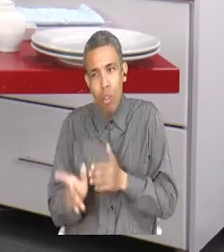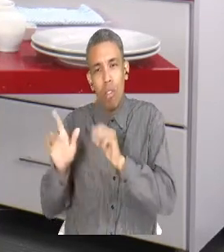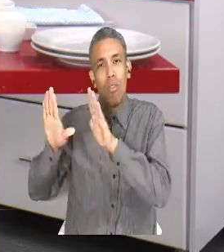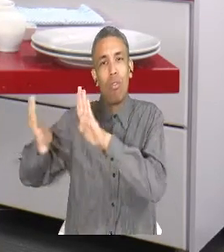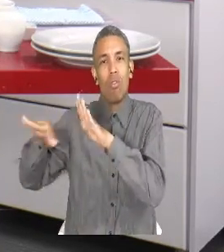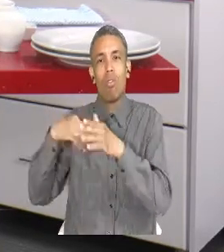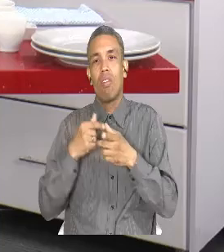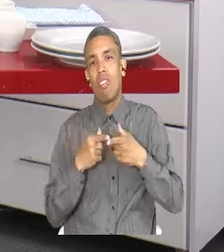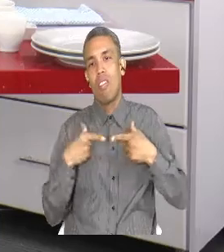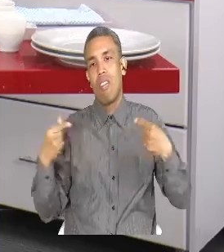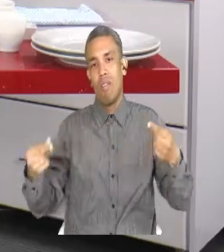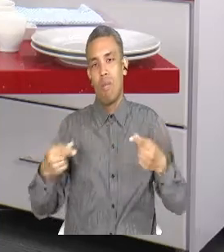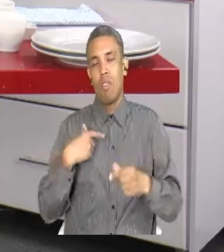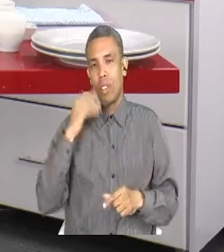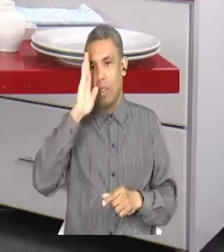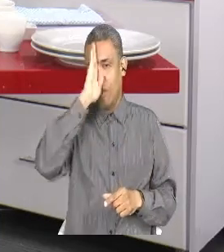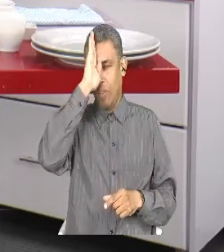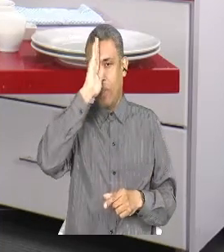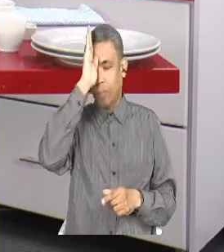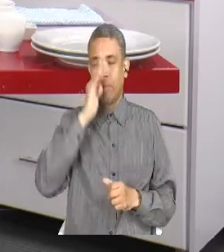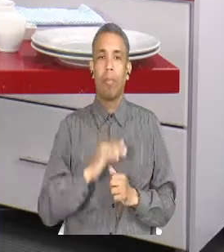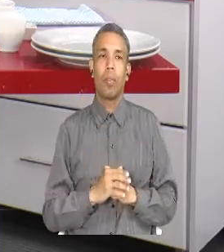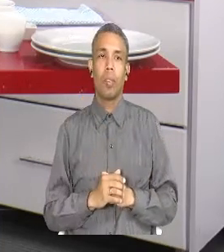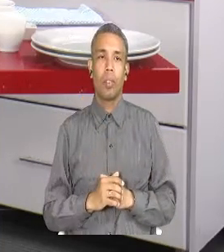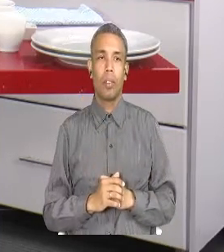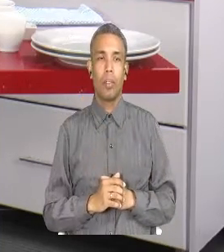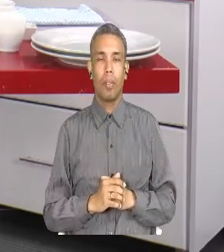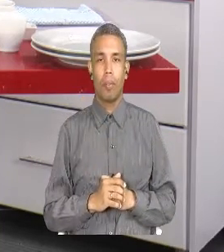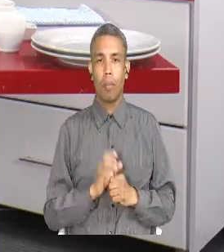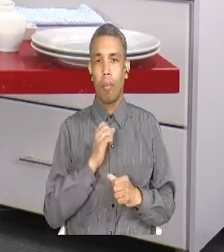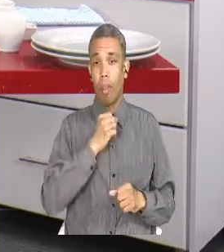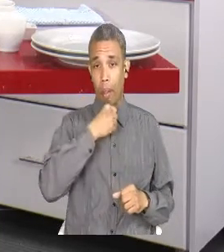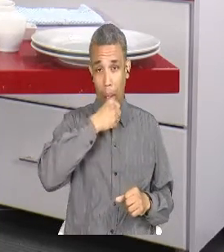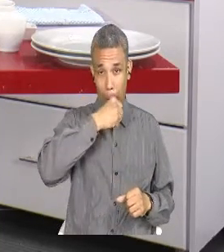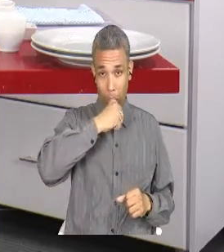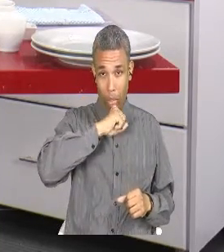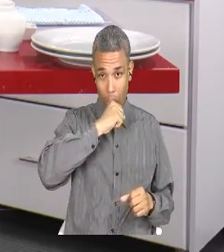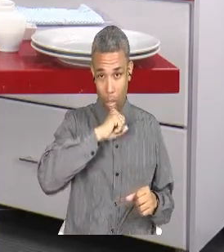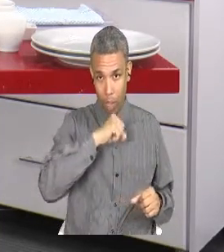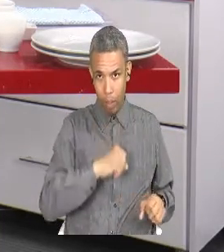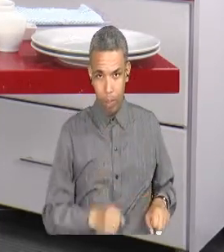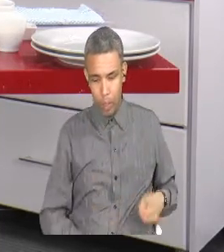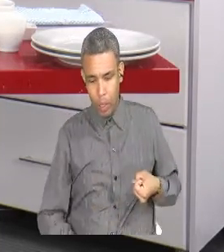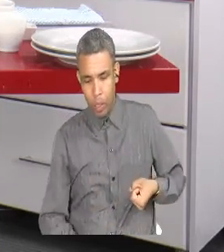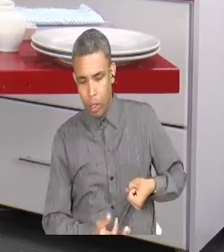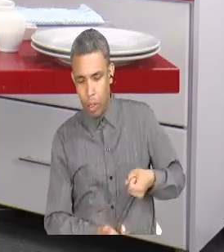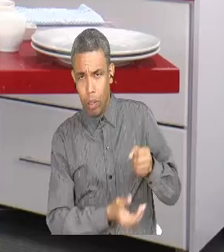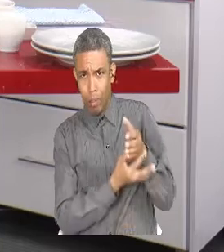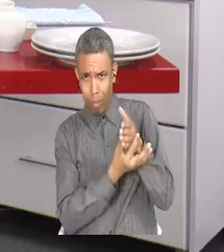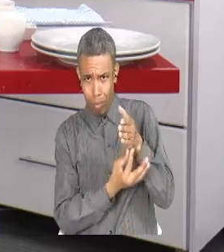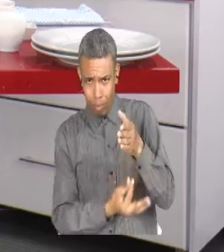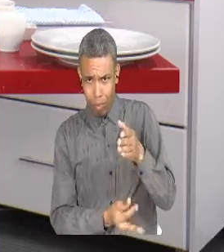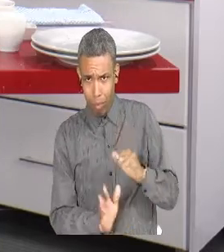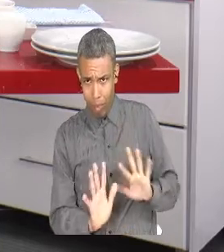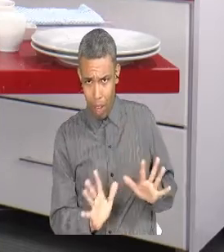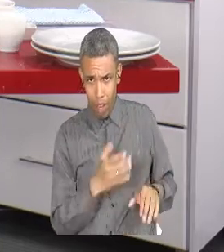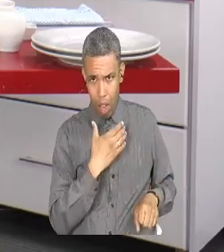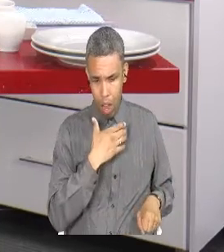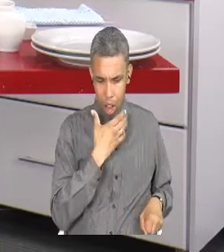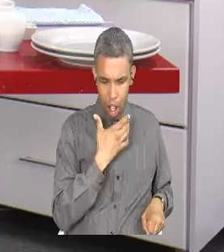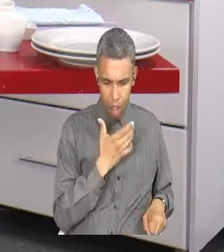Esta que es la cubierta del helado la vamos a dejar ahí a un ladito. Tenemos el aceite acá ya